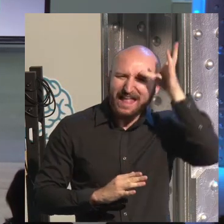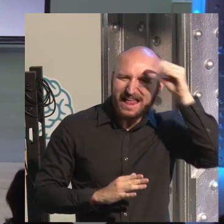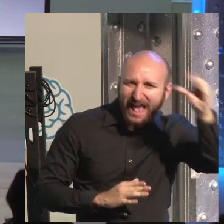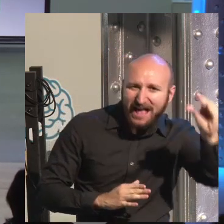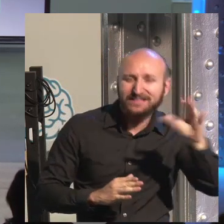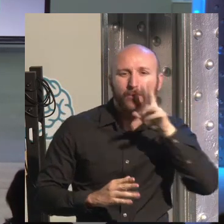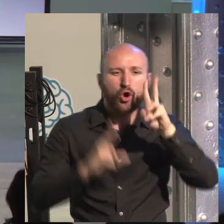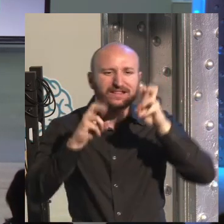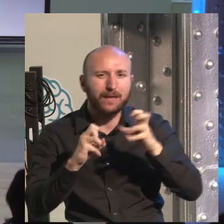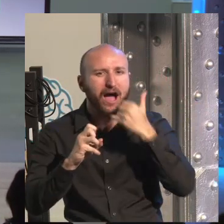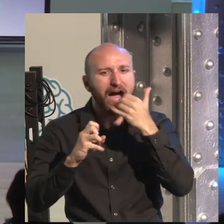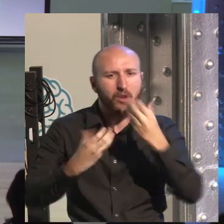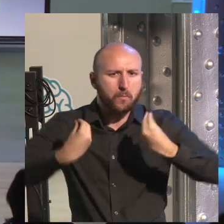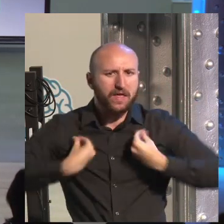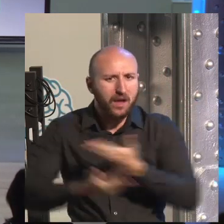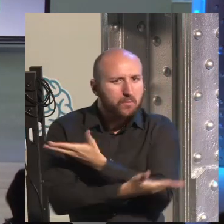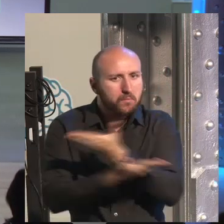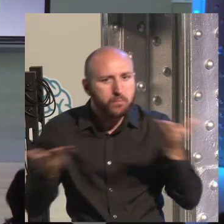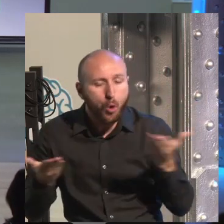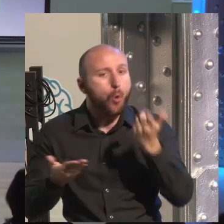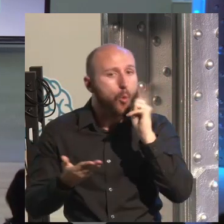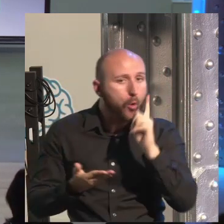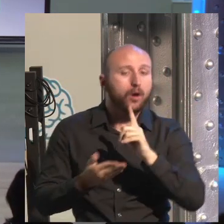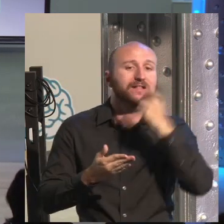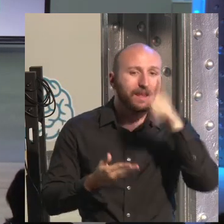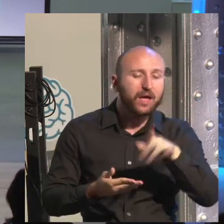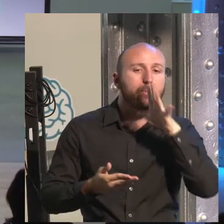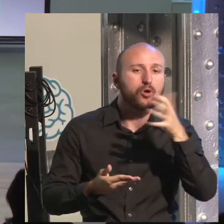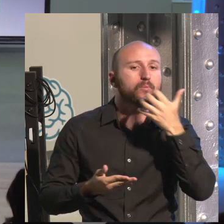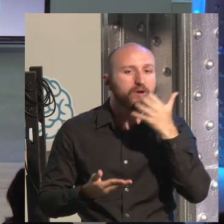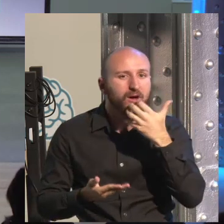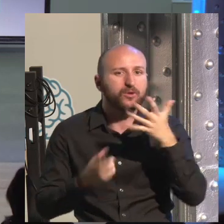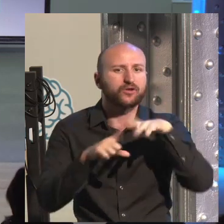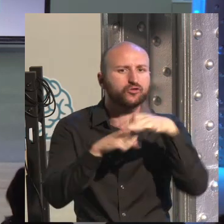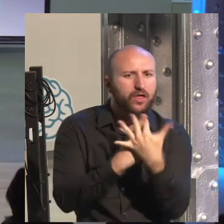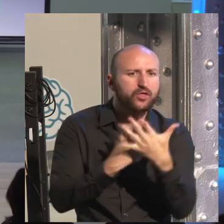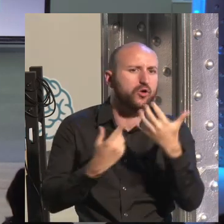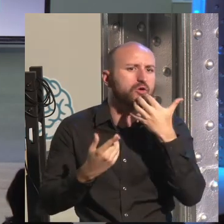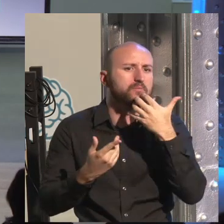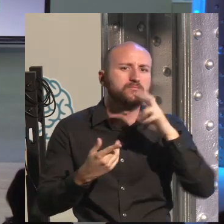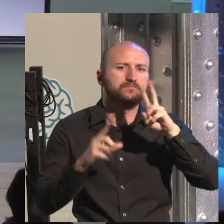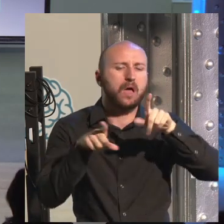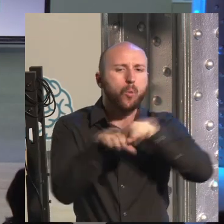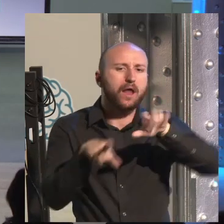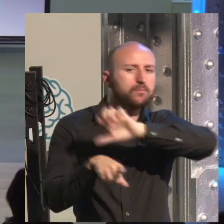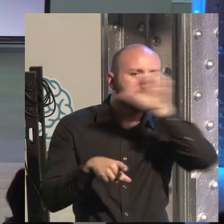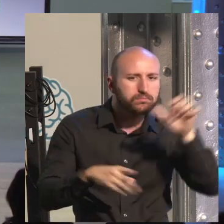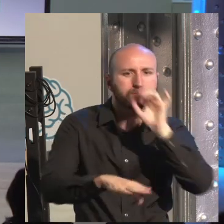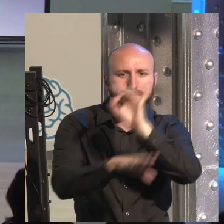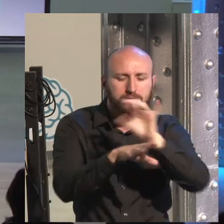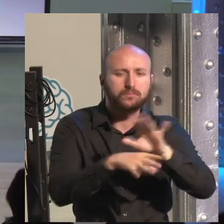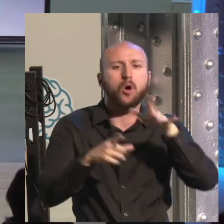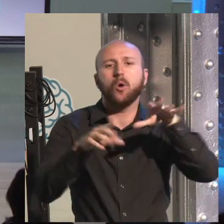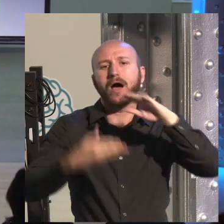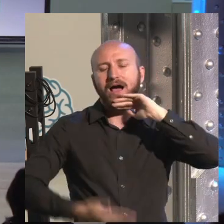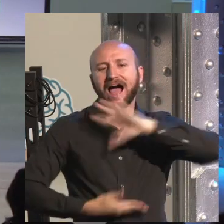para cuestiones prácticas, sino tenían unas capacidades de abstracción iguales que las suyas, como las de cualquier occidental, aptitudes musicales,